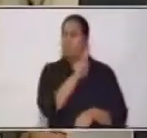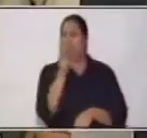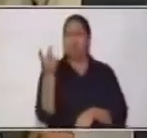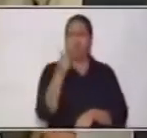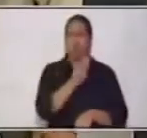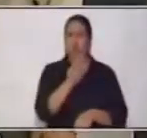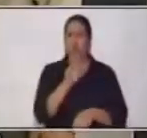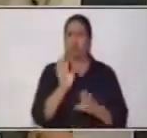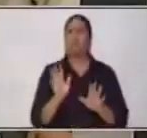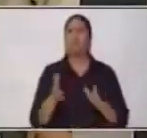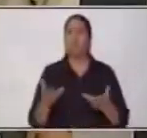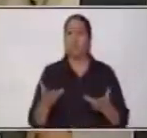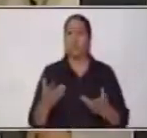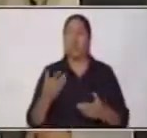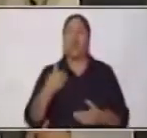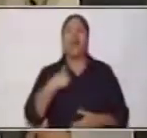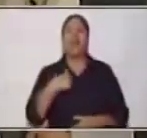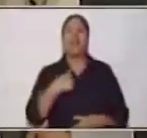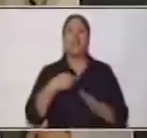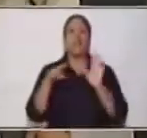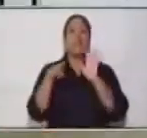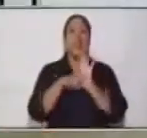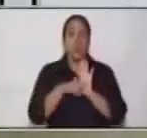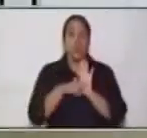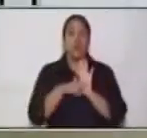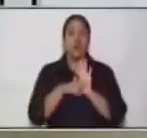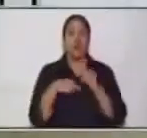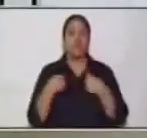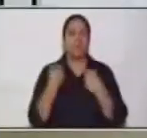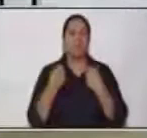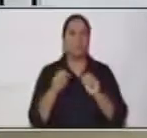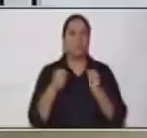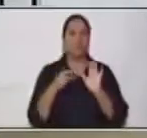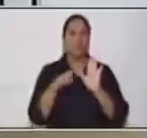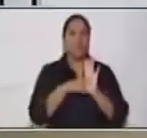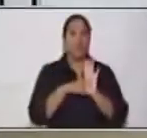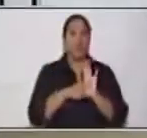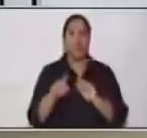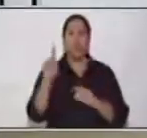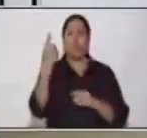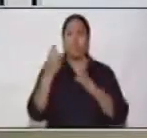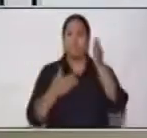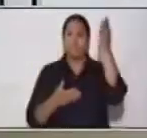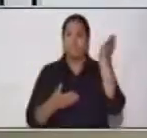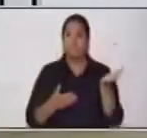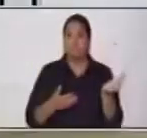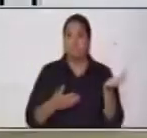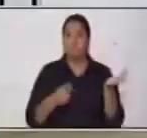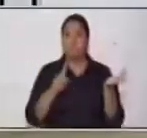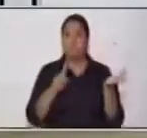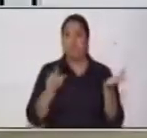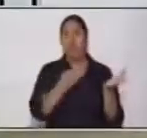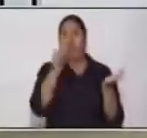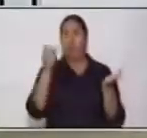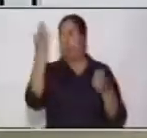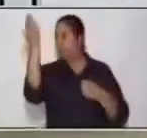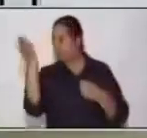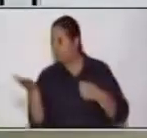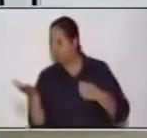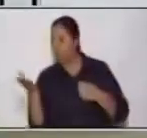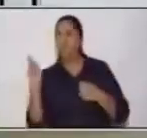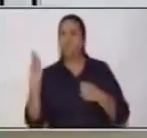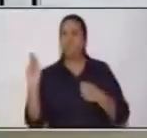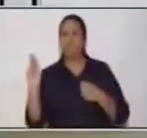cuando yo haga la resta de el investigador, el primer investigador X con el investigador Y, siempre voy a tener